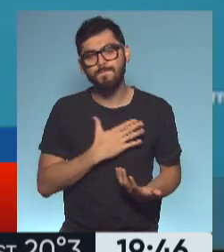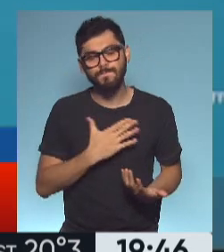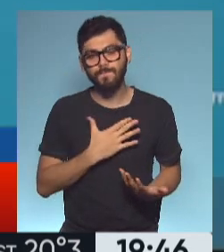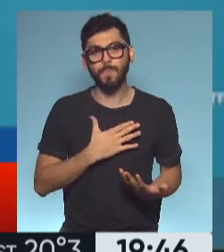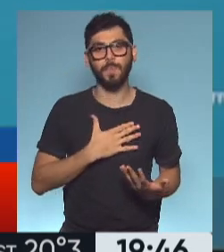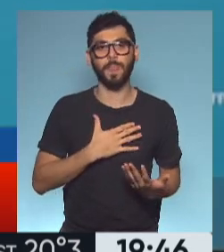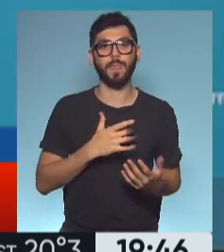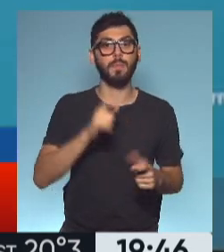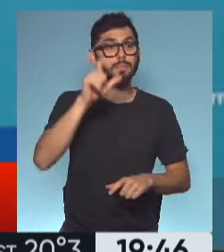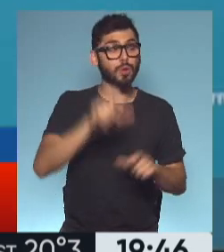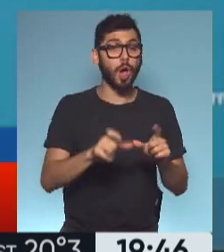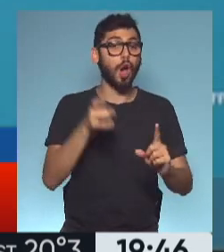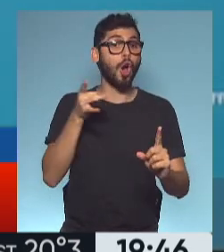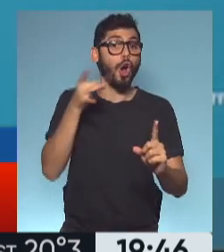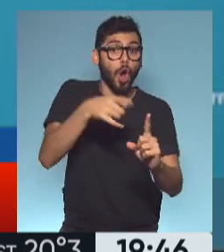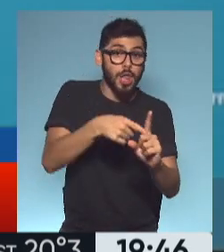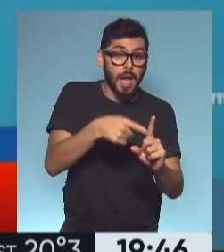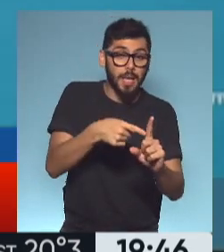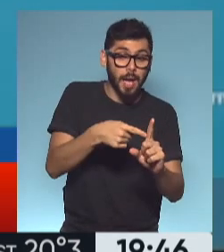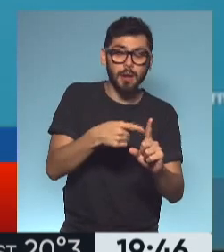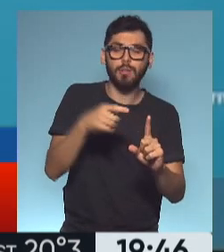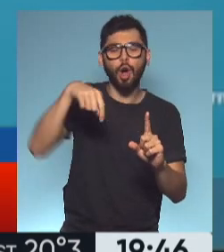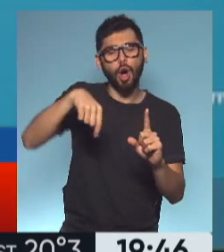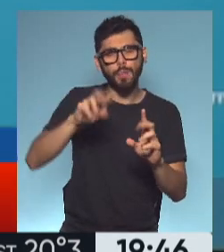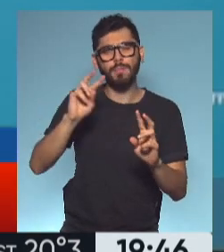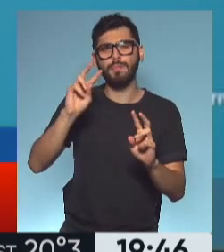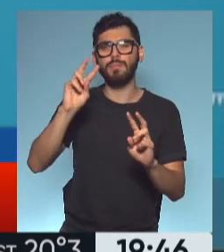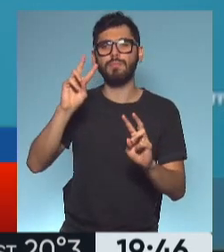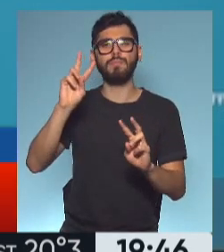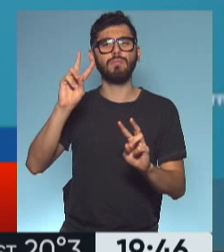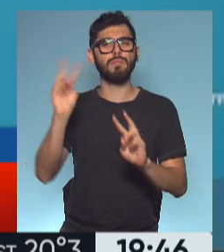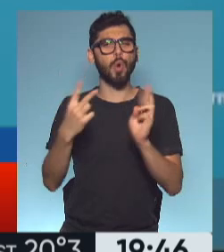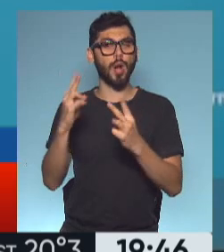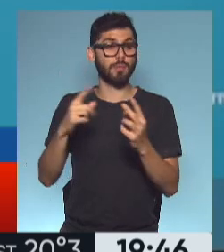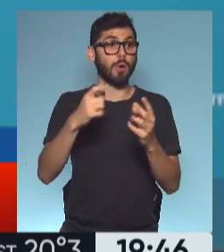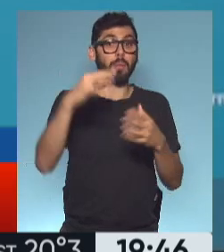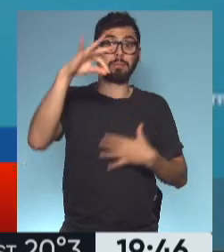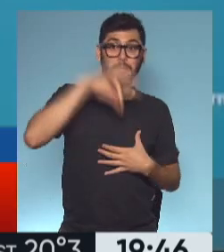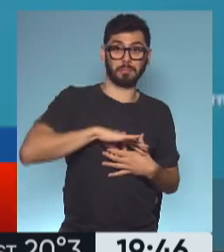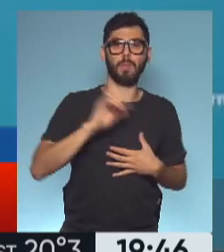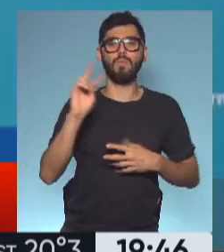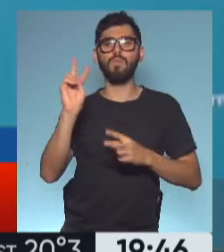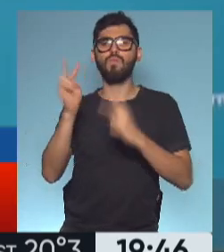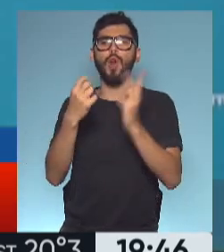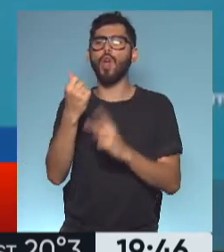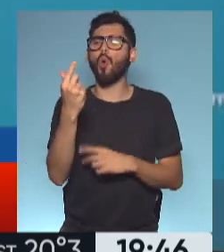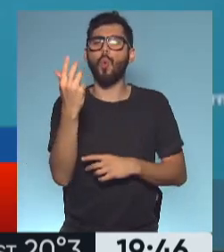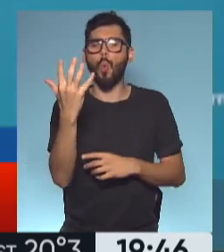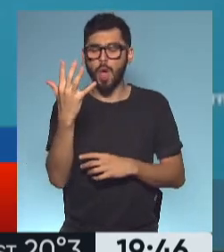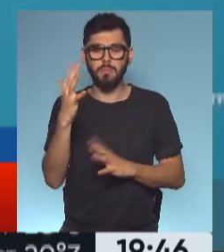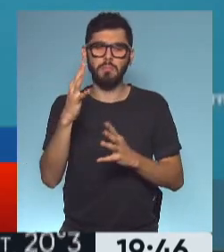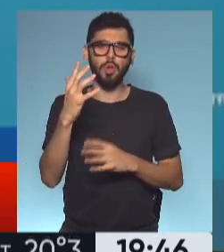de los que se contagian, una proporción, hoy la mortalidad, la letalidad de esta pandemia está arriba